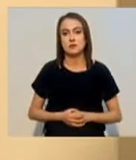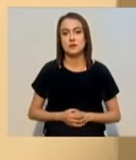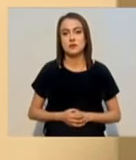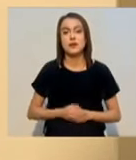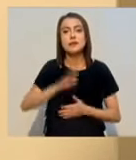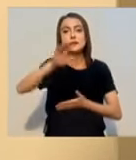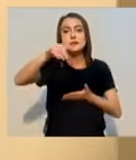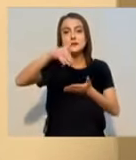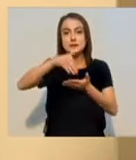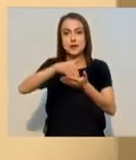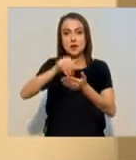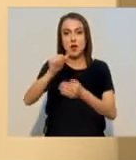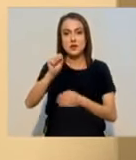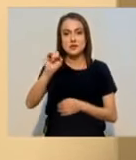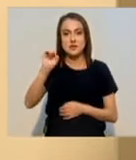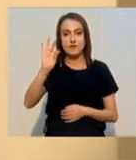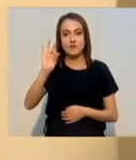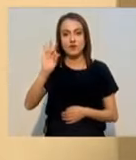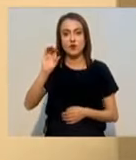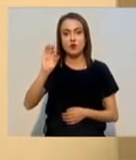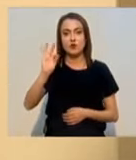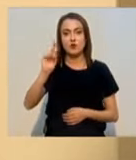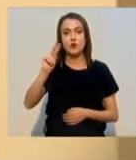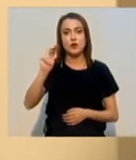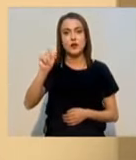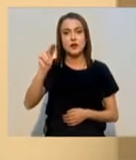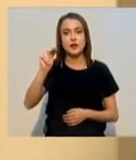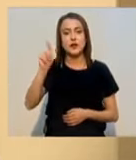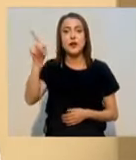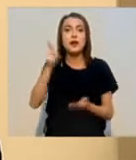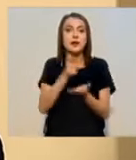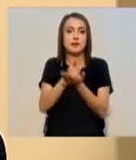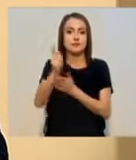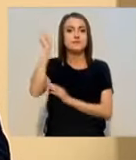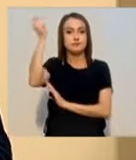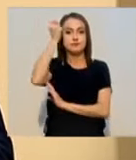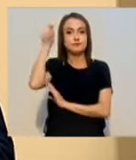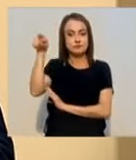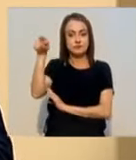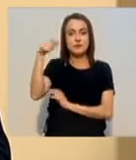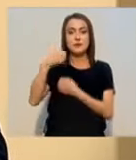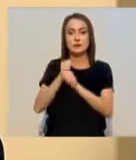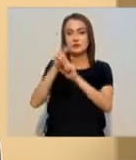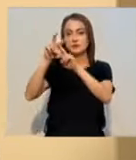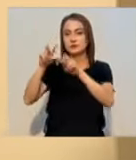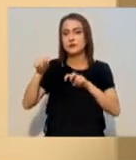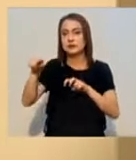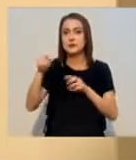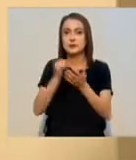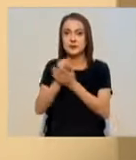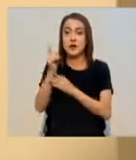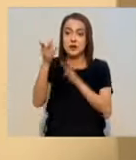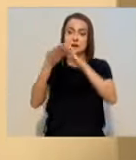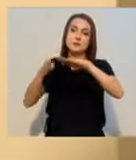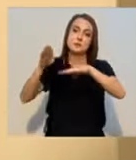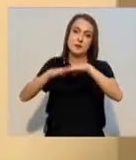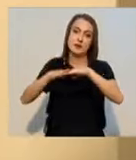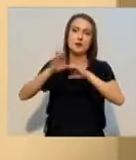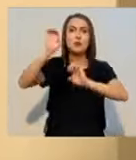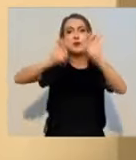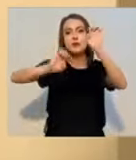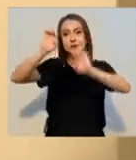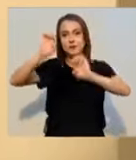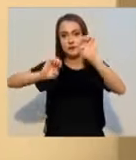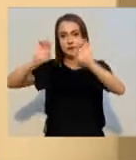el centro de ACIP y FUNIN, que está en Liberia, Guanacaste. Ellos son expertos en